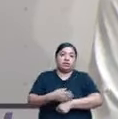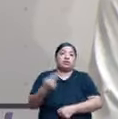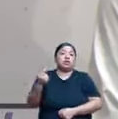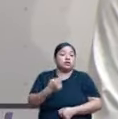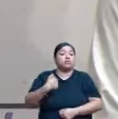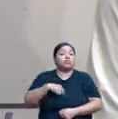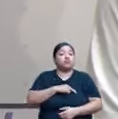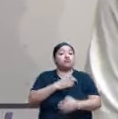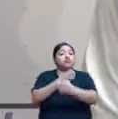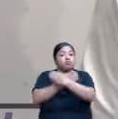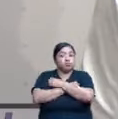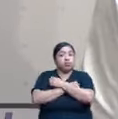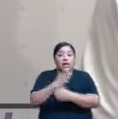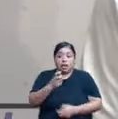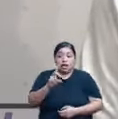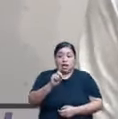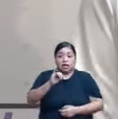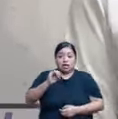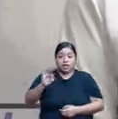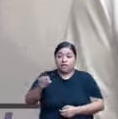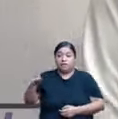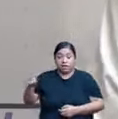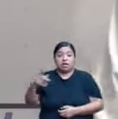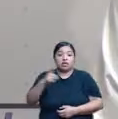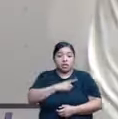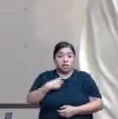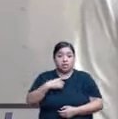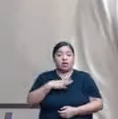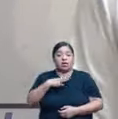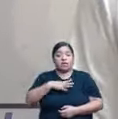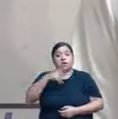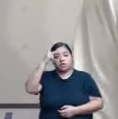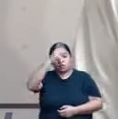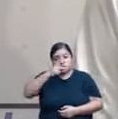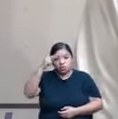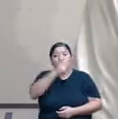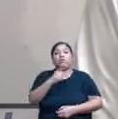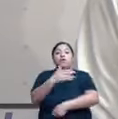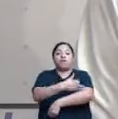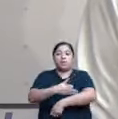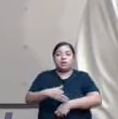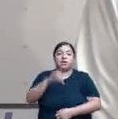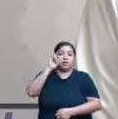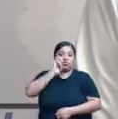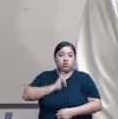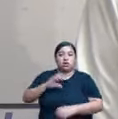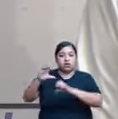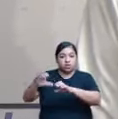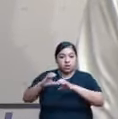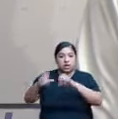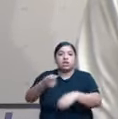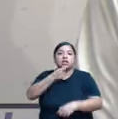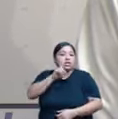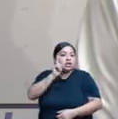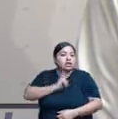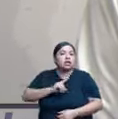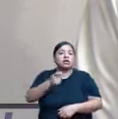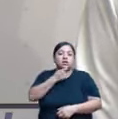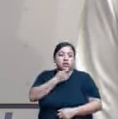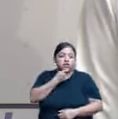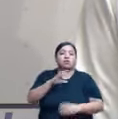DIP municipal tendrá la tarea de ver psicólogos, de atender a las familias, de cuidar a las mujeres y cuidar a las niñas, niños